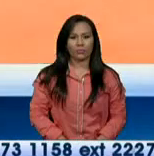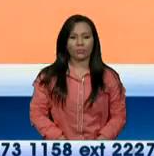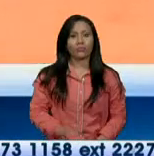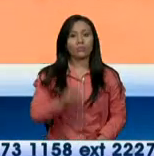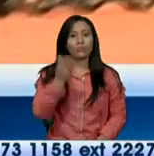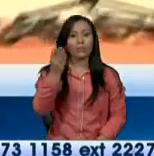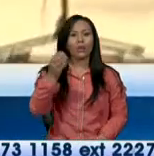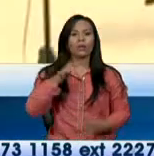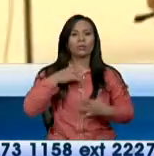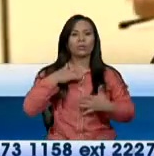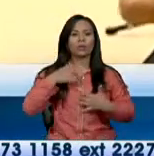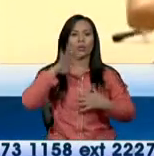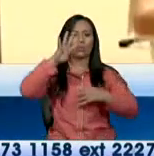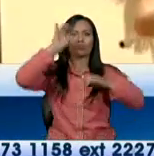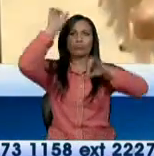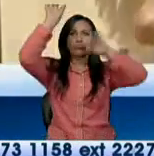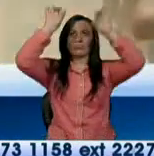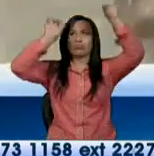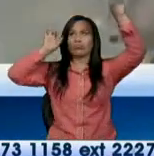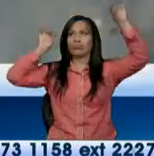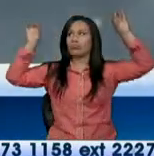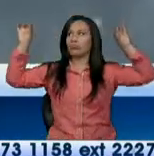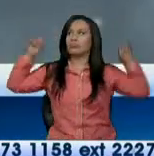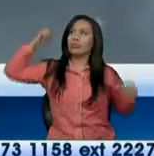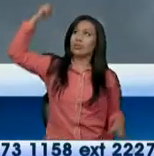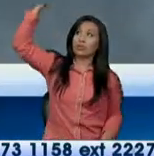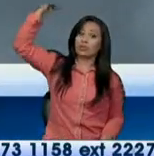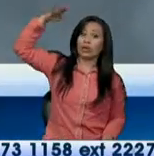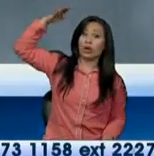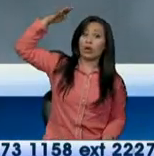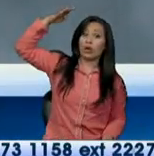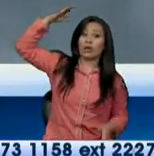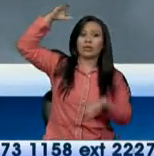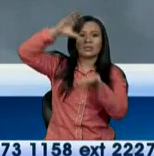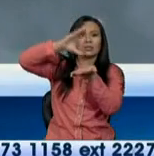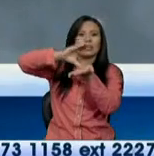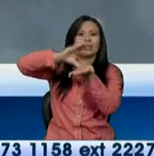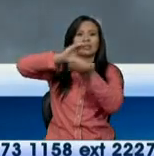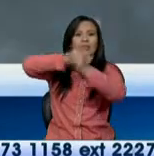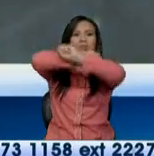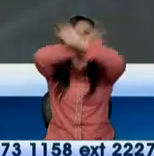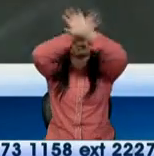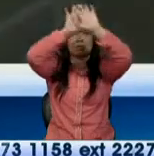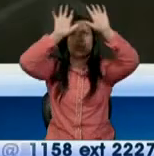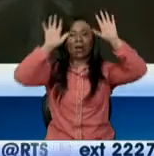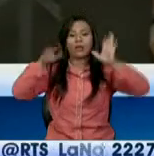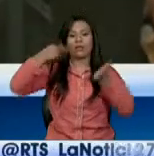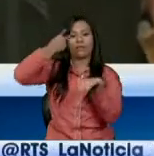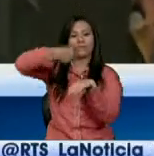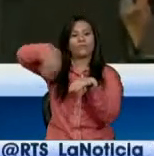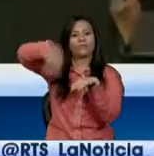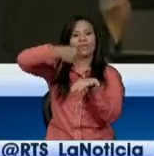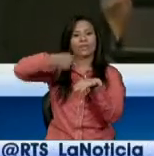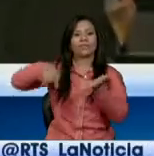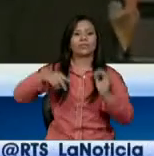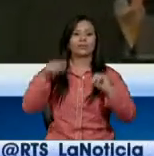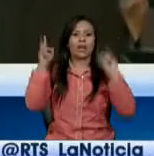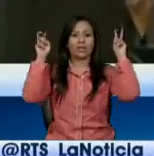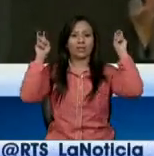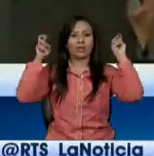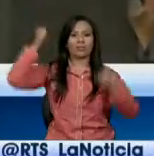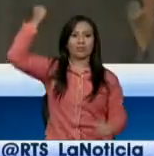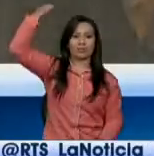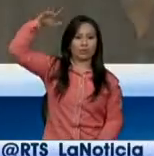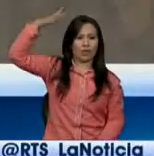Con el llamado a los cuatro puntos cardinales y el sol en el centro del cielo, inició el festejo del solsticio de septiembre. El